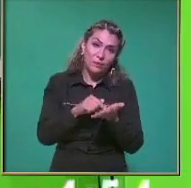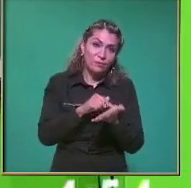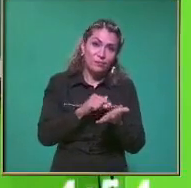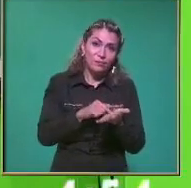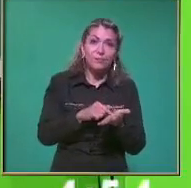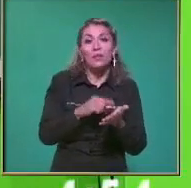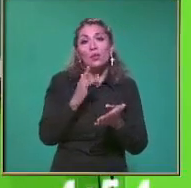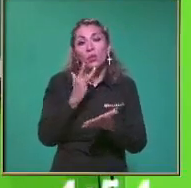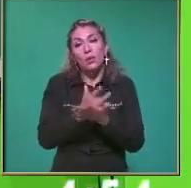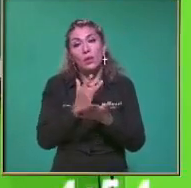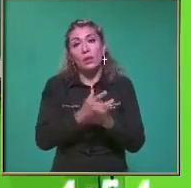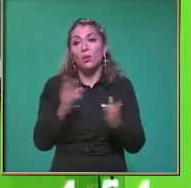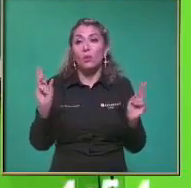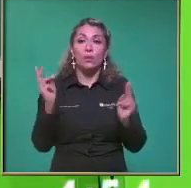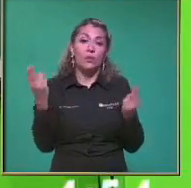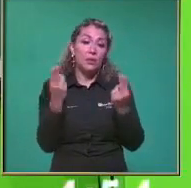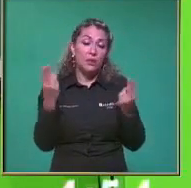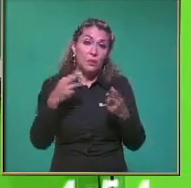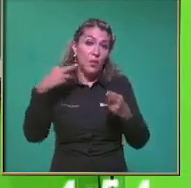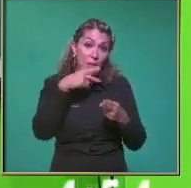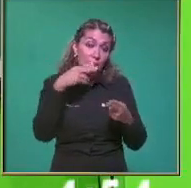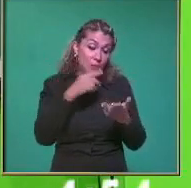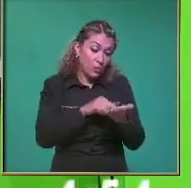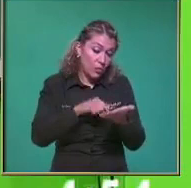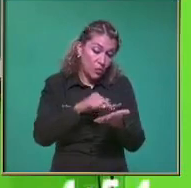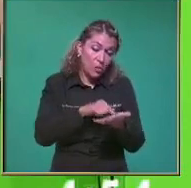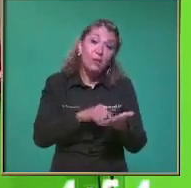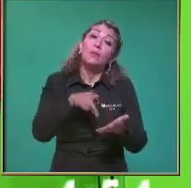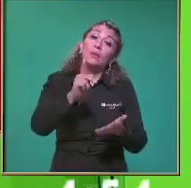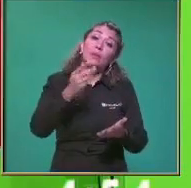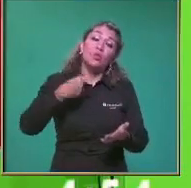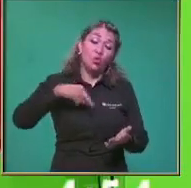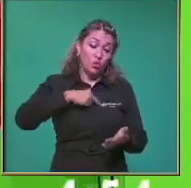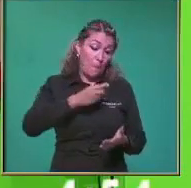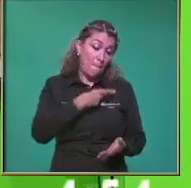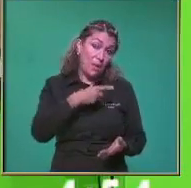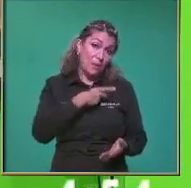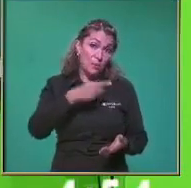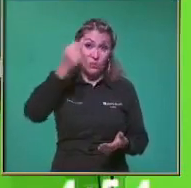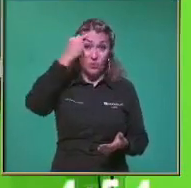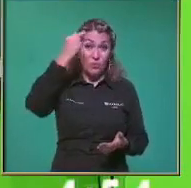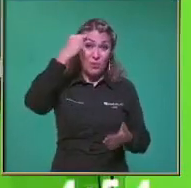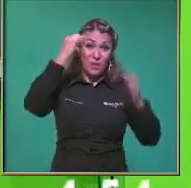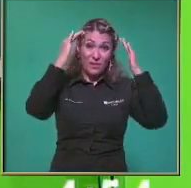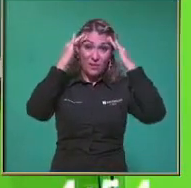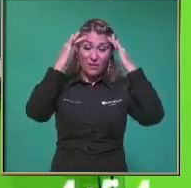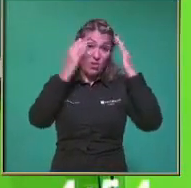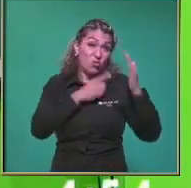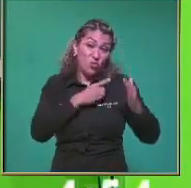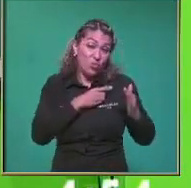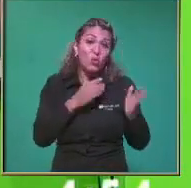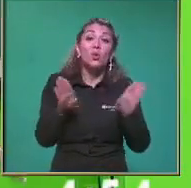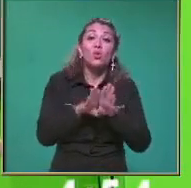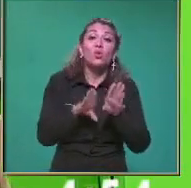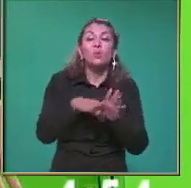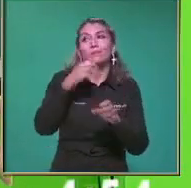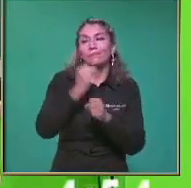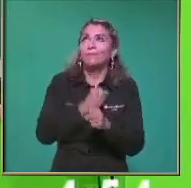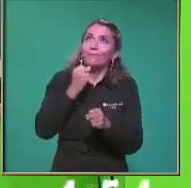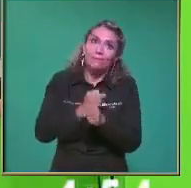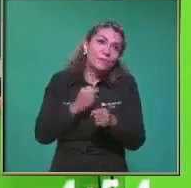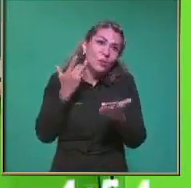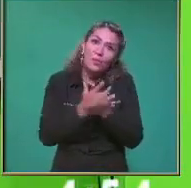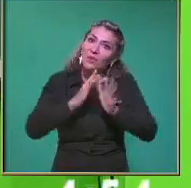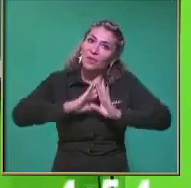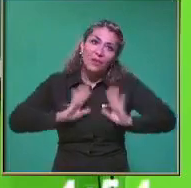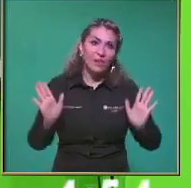hacer procesos rápidos, pero principalmente el que tiene que saber hacer las cosas somos nosotros. ¿Y cómo podemos hacer eso? Pues practicando,